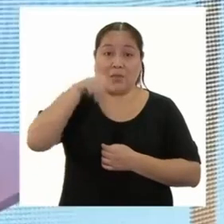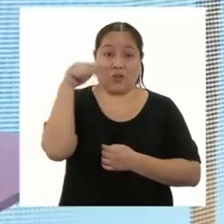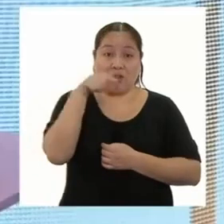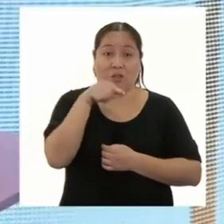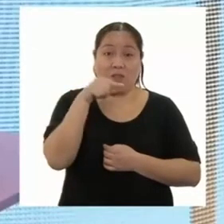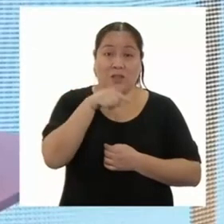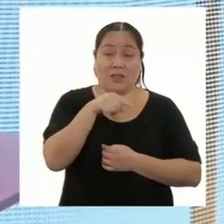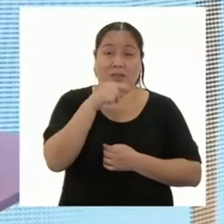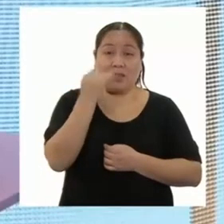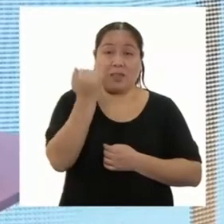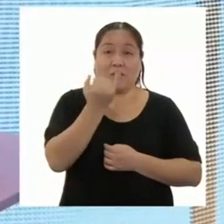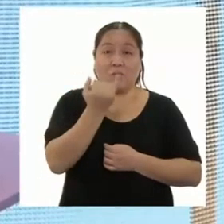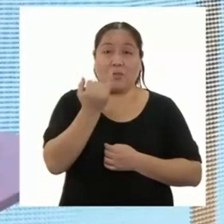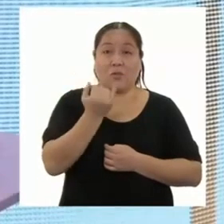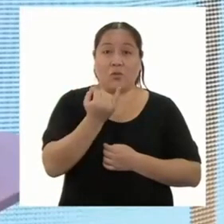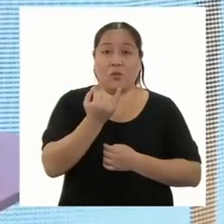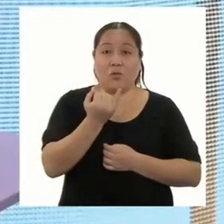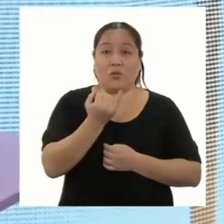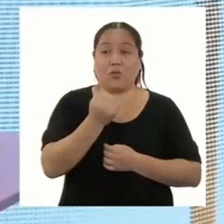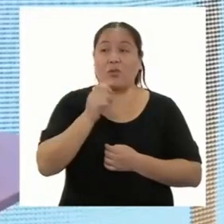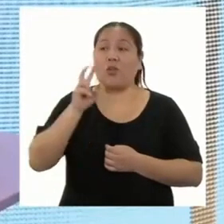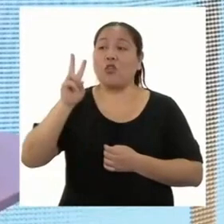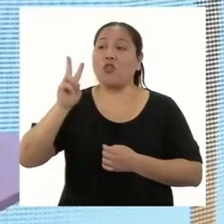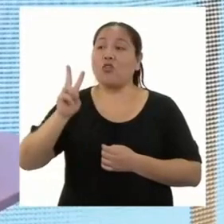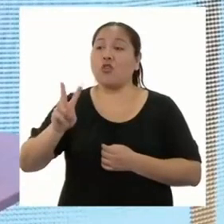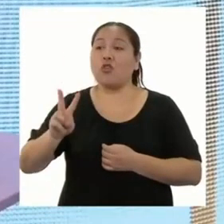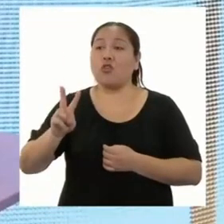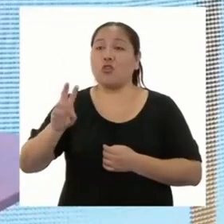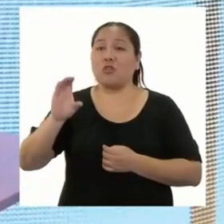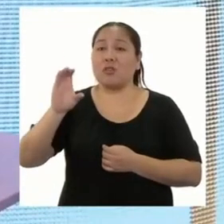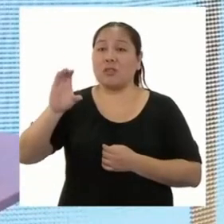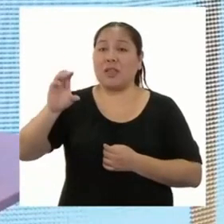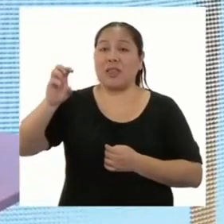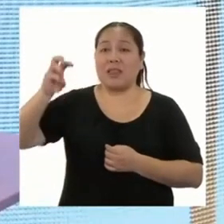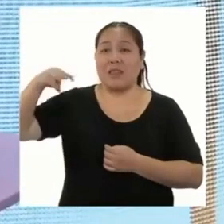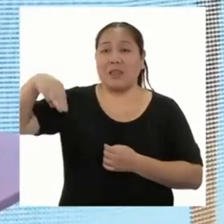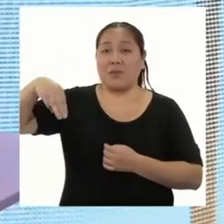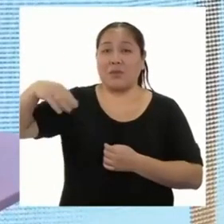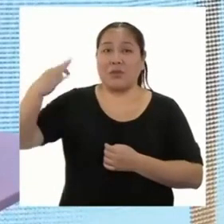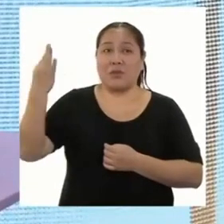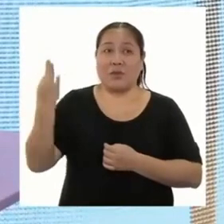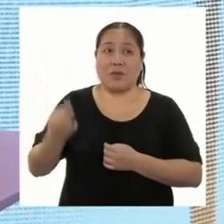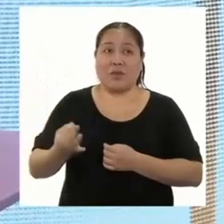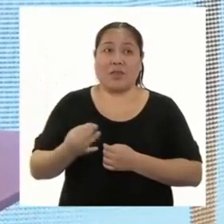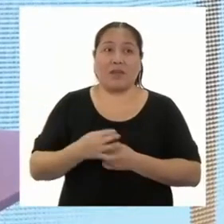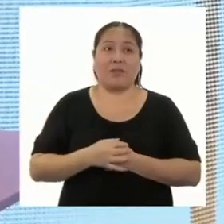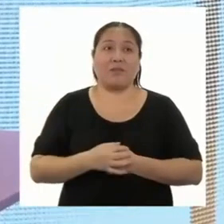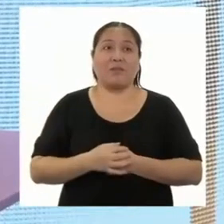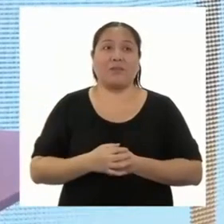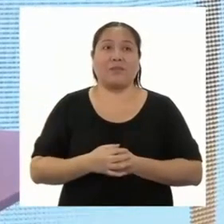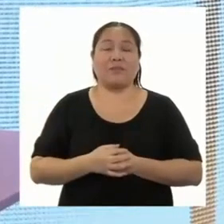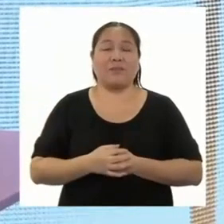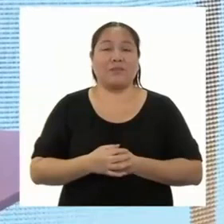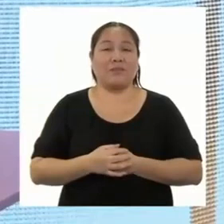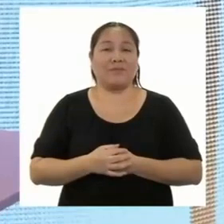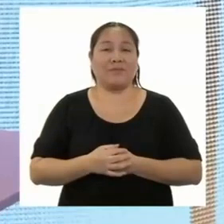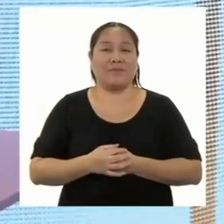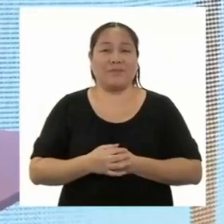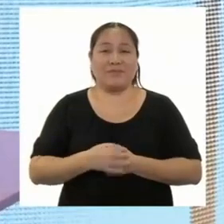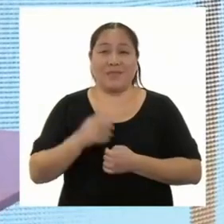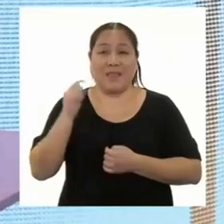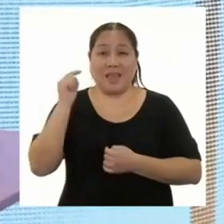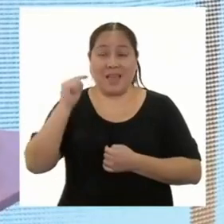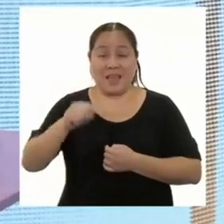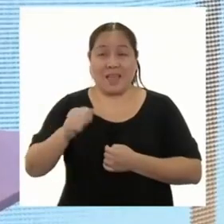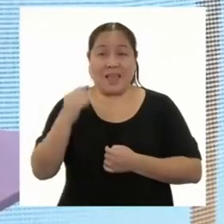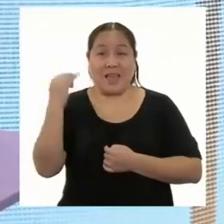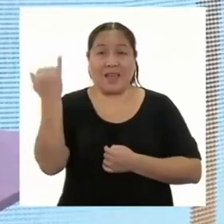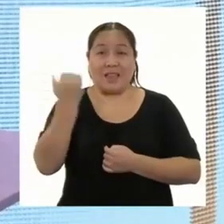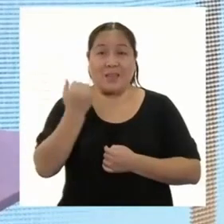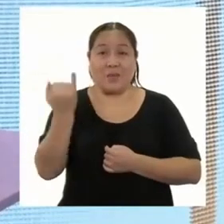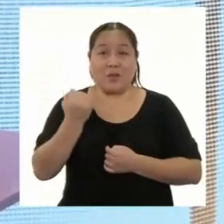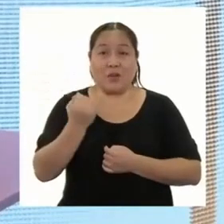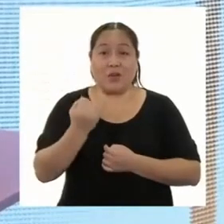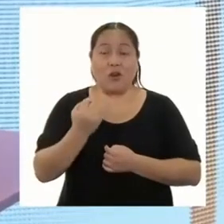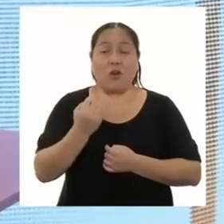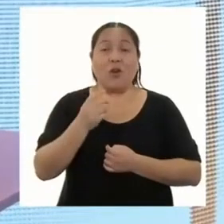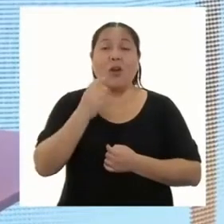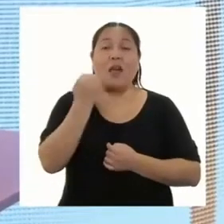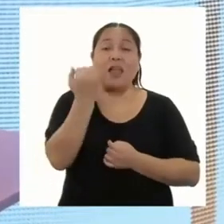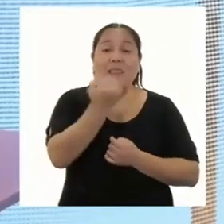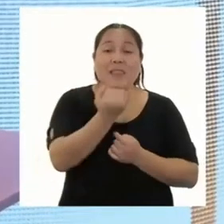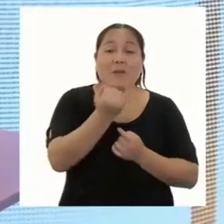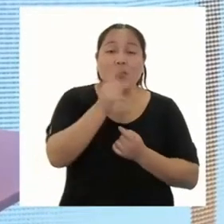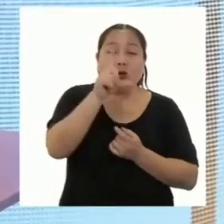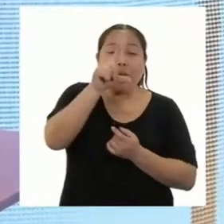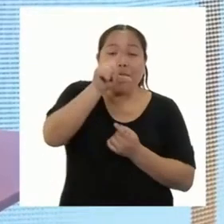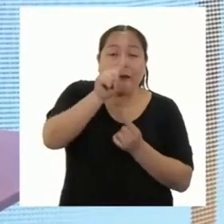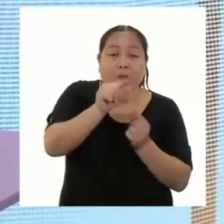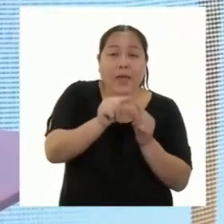dibujo equivale a 2 centímetros en la realidad. Aquí el dibujo es más pequeño